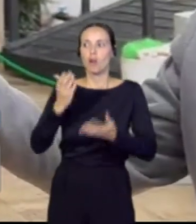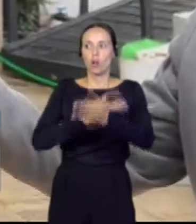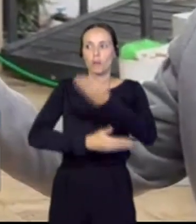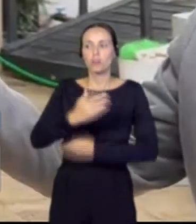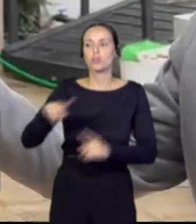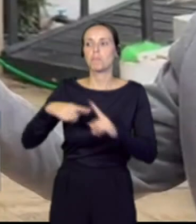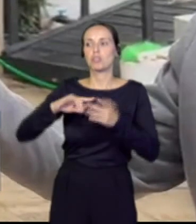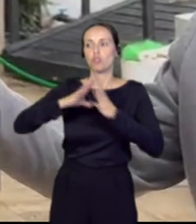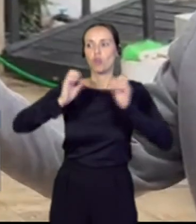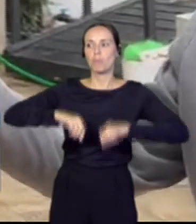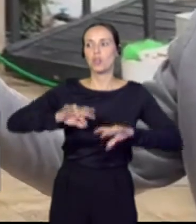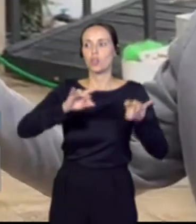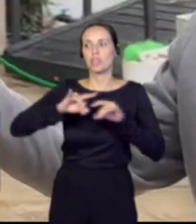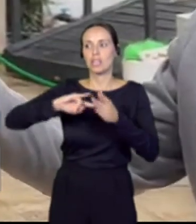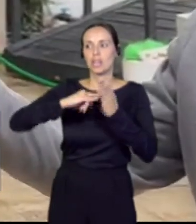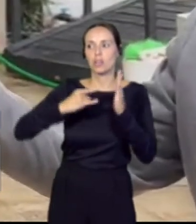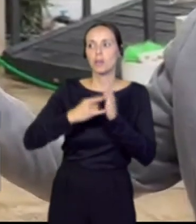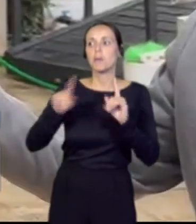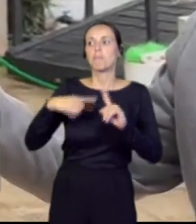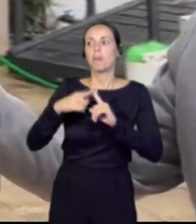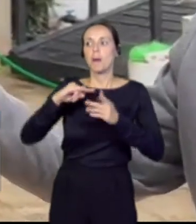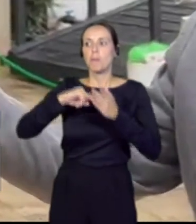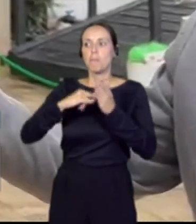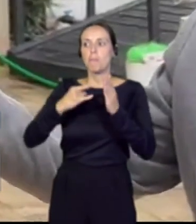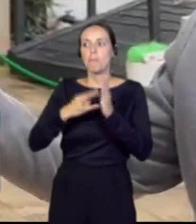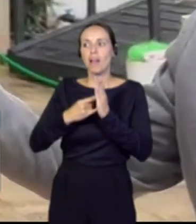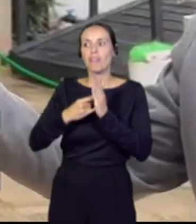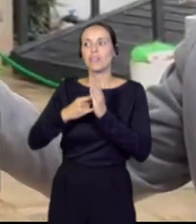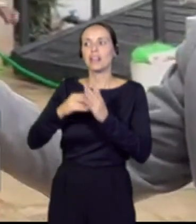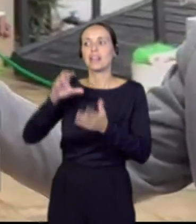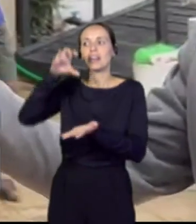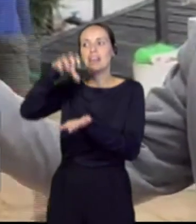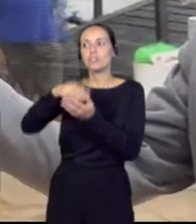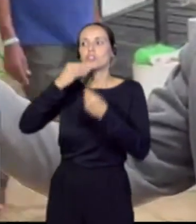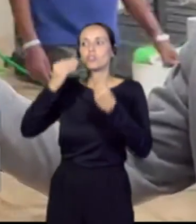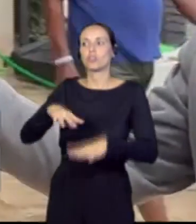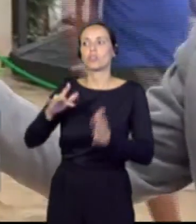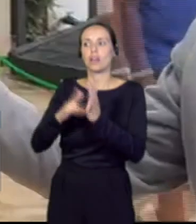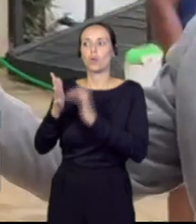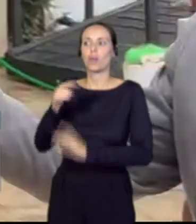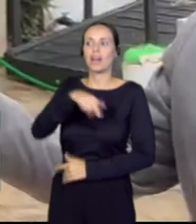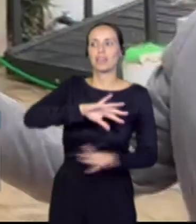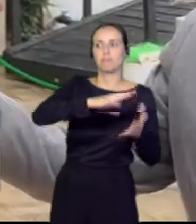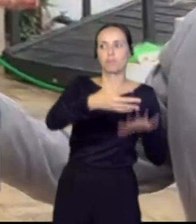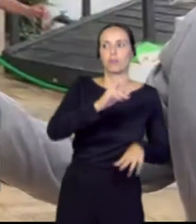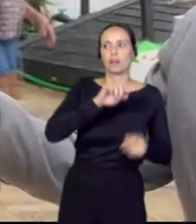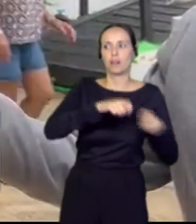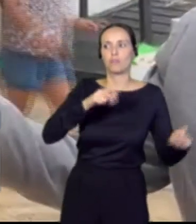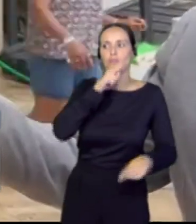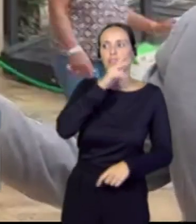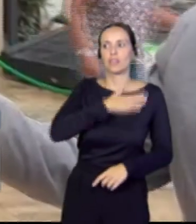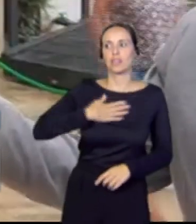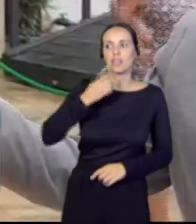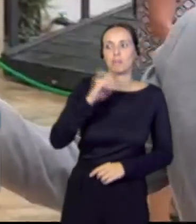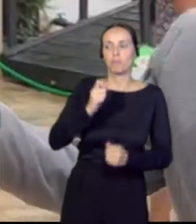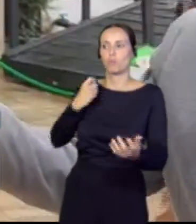territorial, de plan especial de protección del espacio en toda La Laguna, que quiere implantar también aquí en Cabo Verde. Y son